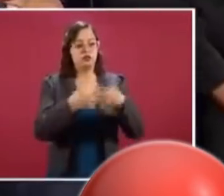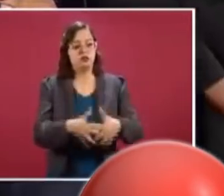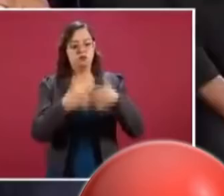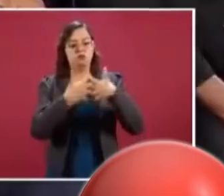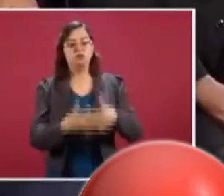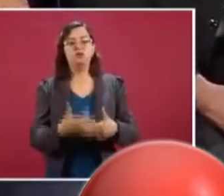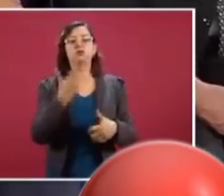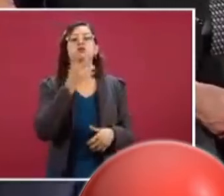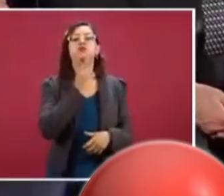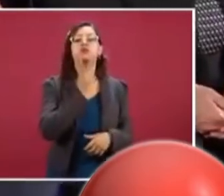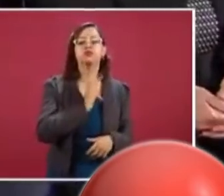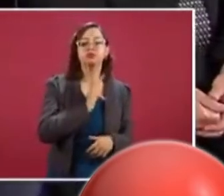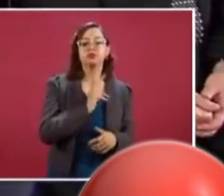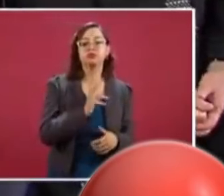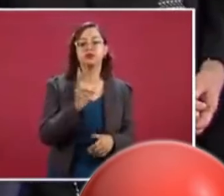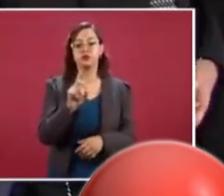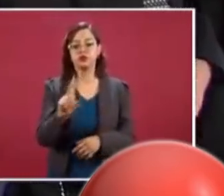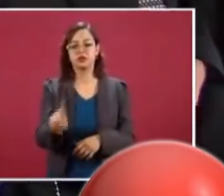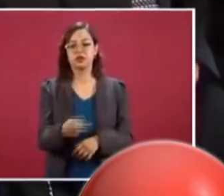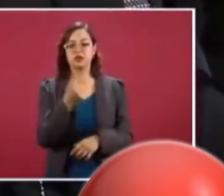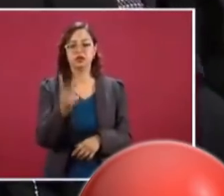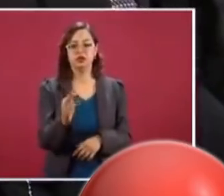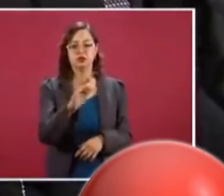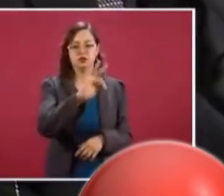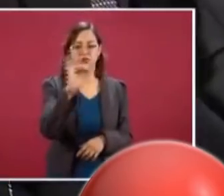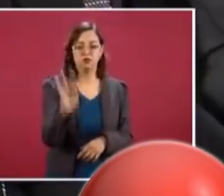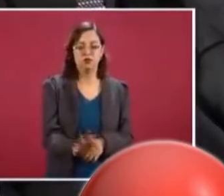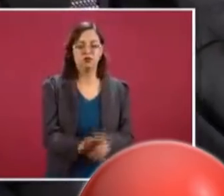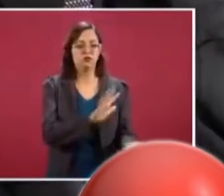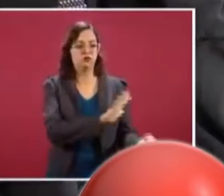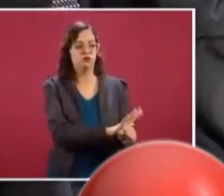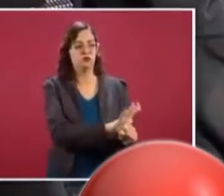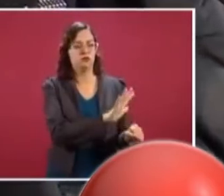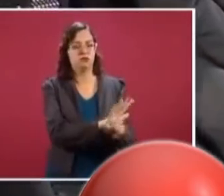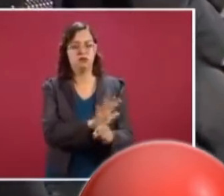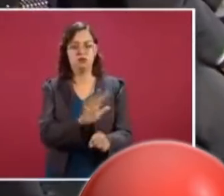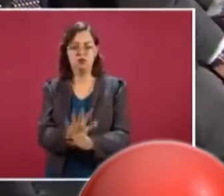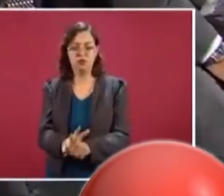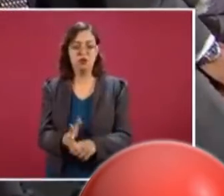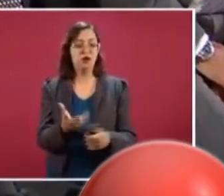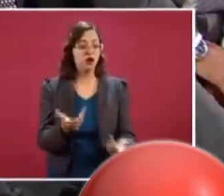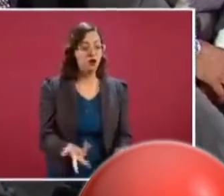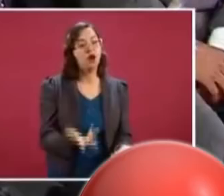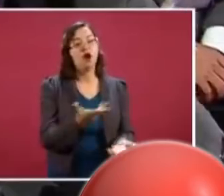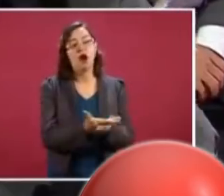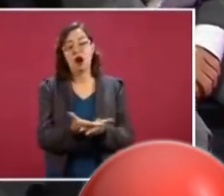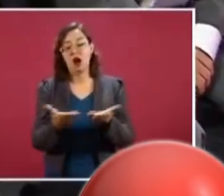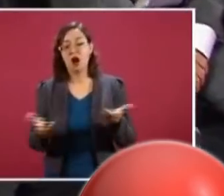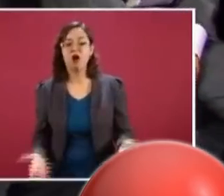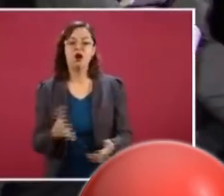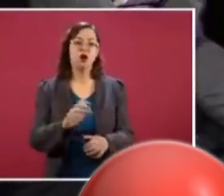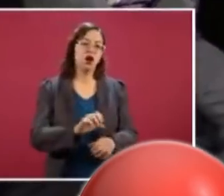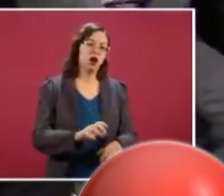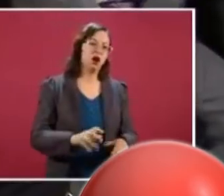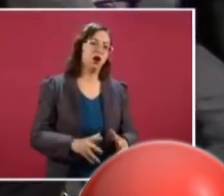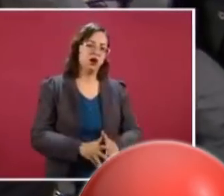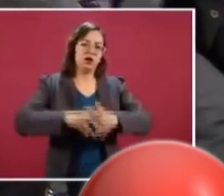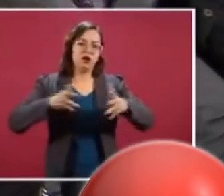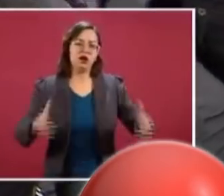refinación, de 32% de capacidad. Hemos logrado ya llegar a